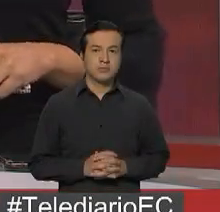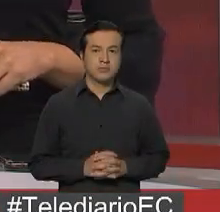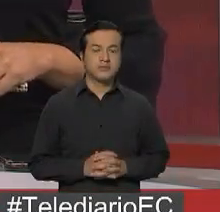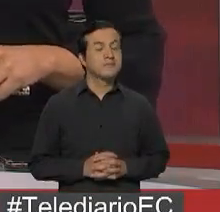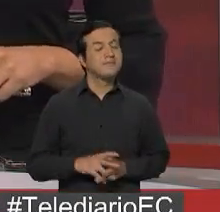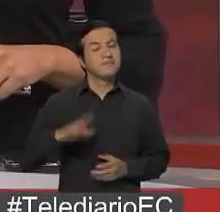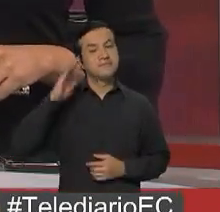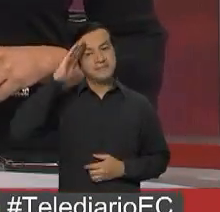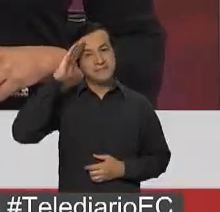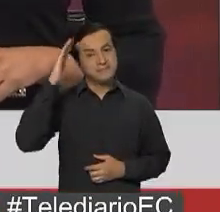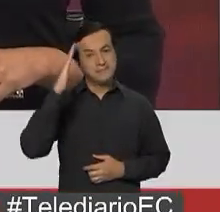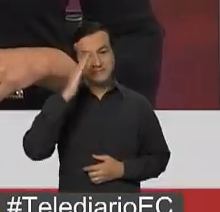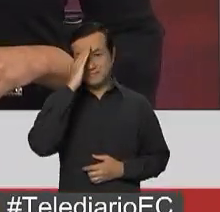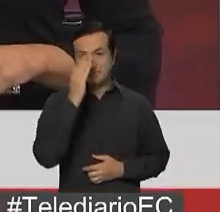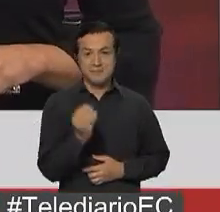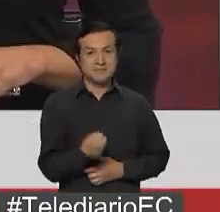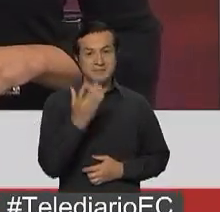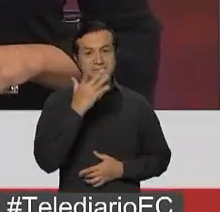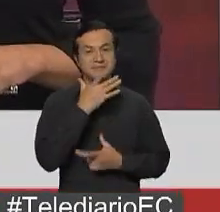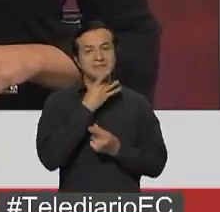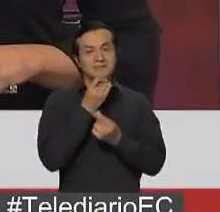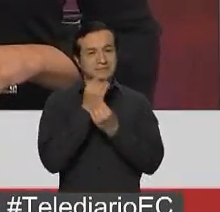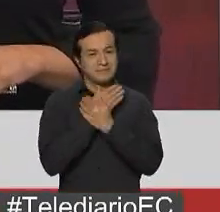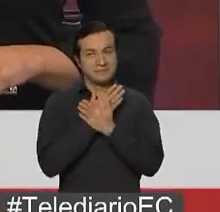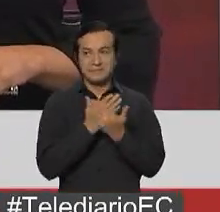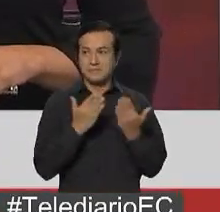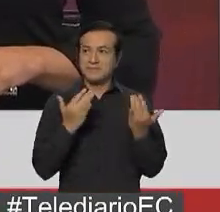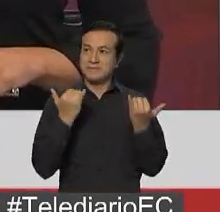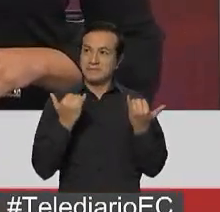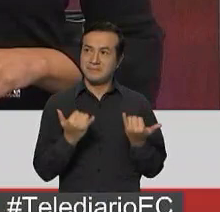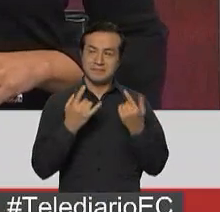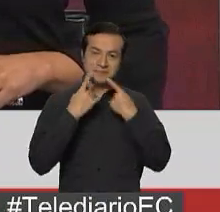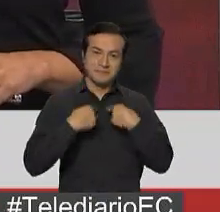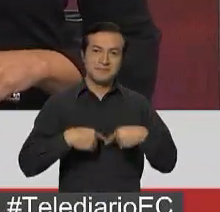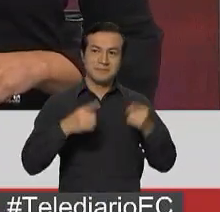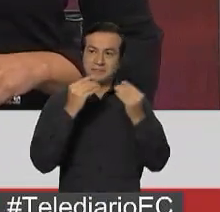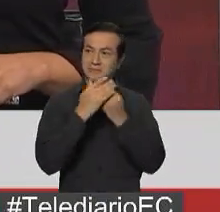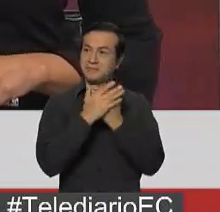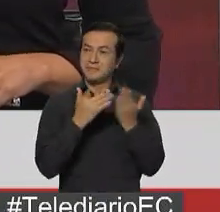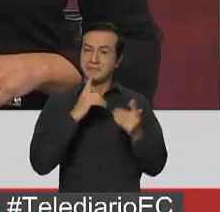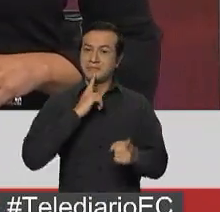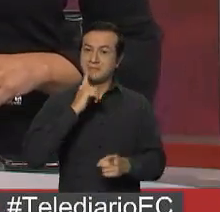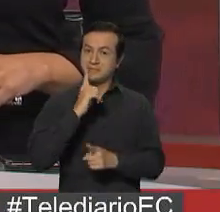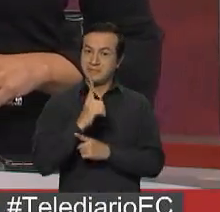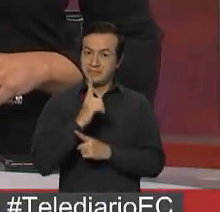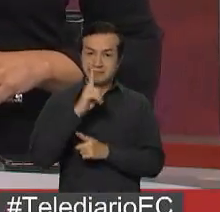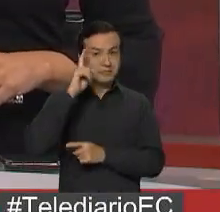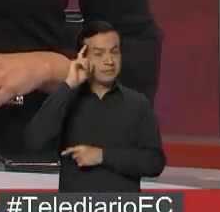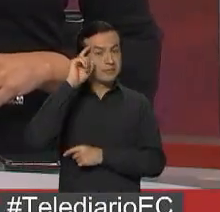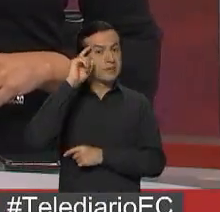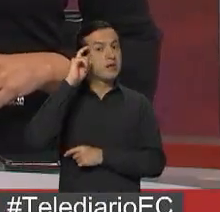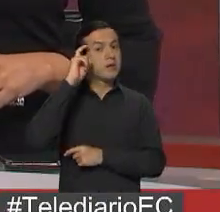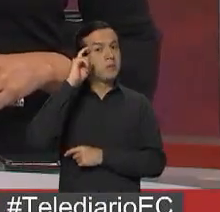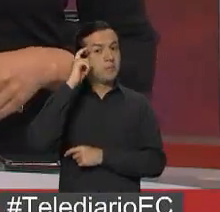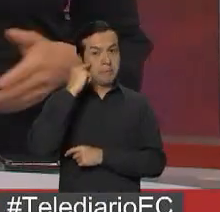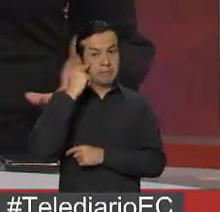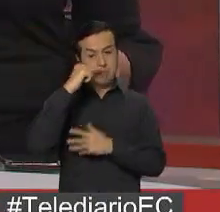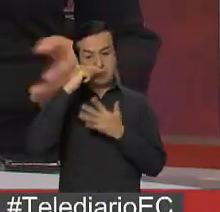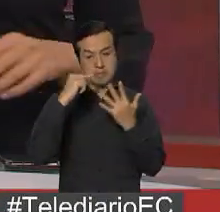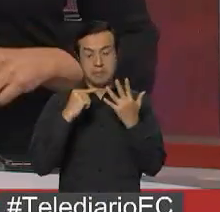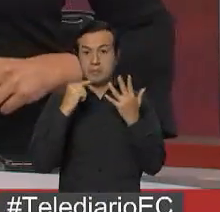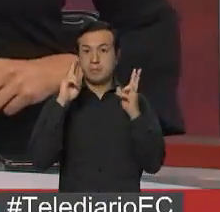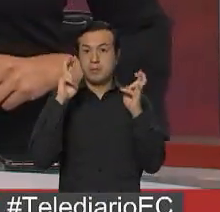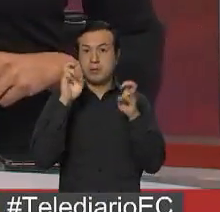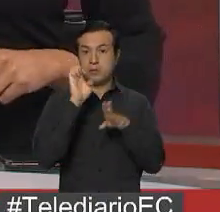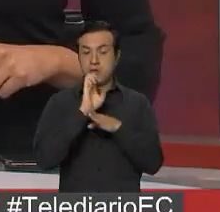cómo están amigos muy buenos días es un gusto acompañarles en esta emisión de telediario por supuesto vamos a repasar los hechos más importantes de